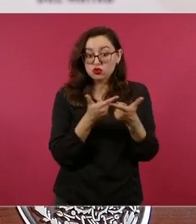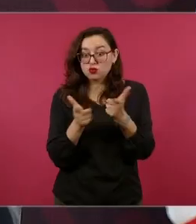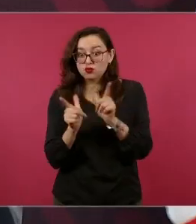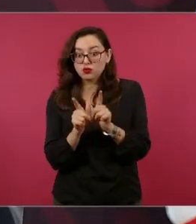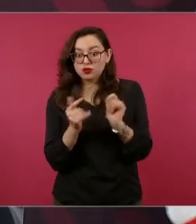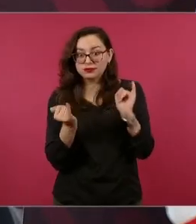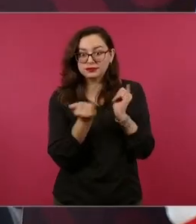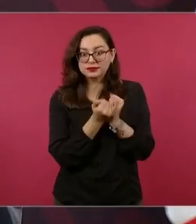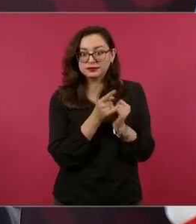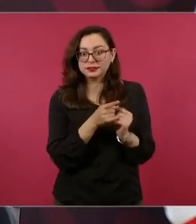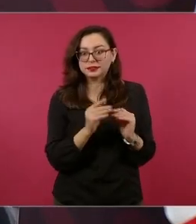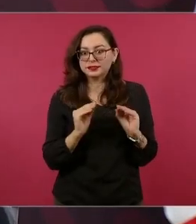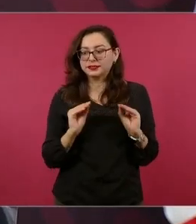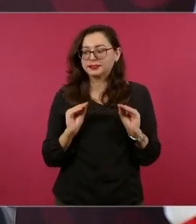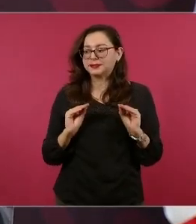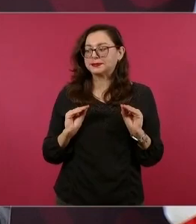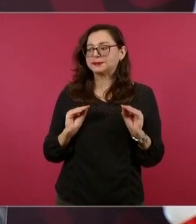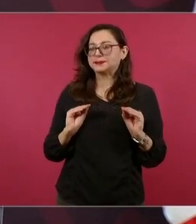Entonces se quedó así.